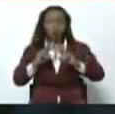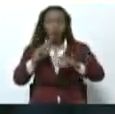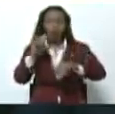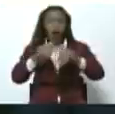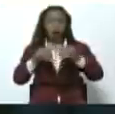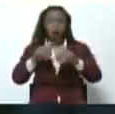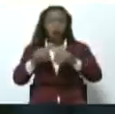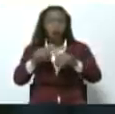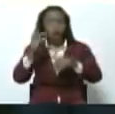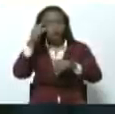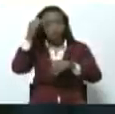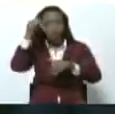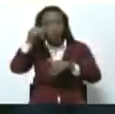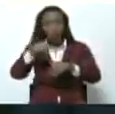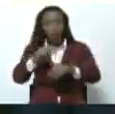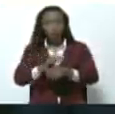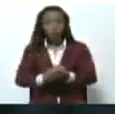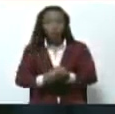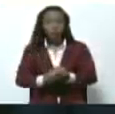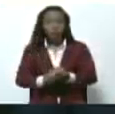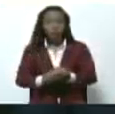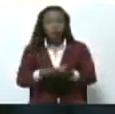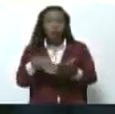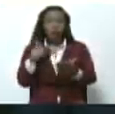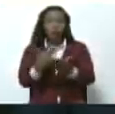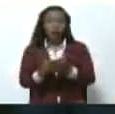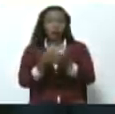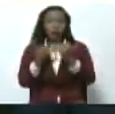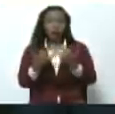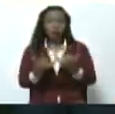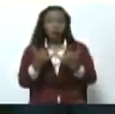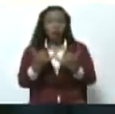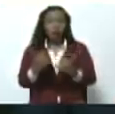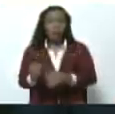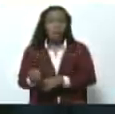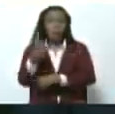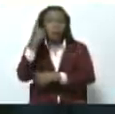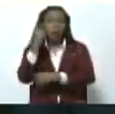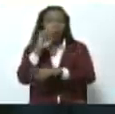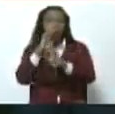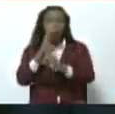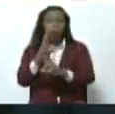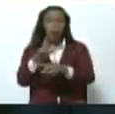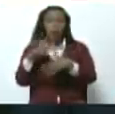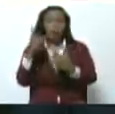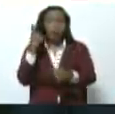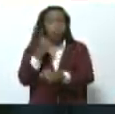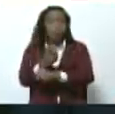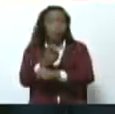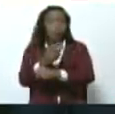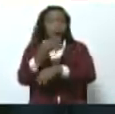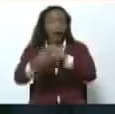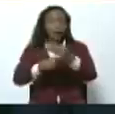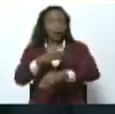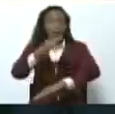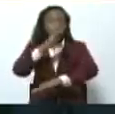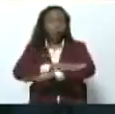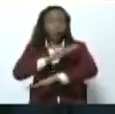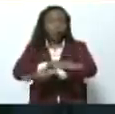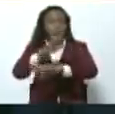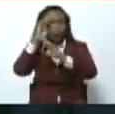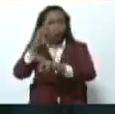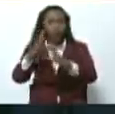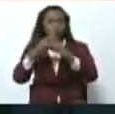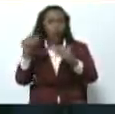votación el día de hoy y a esta hora ya tenemos los primeros resultados que deben ser acatados por todos